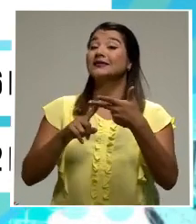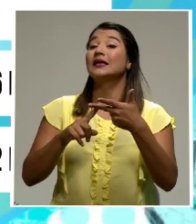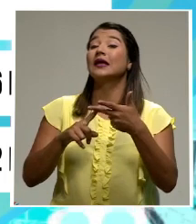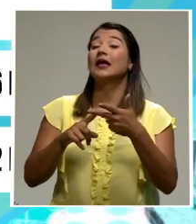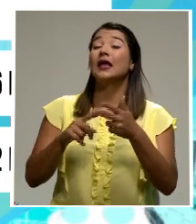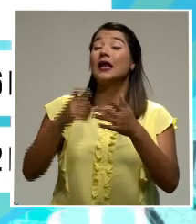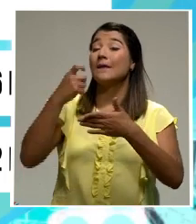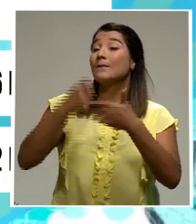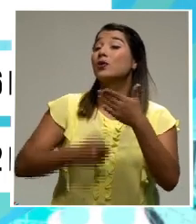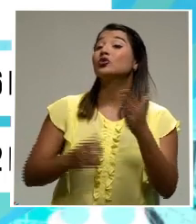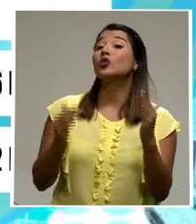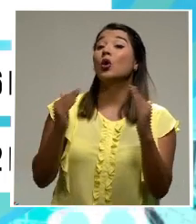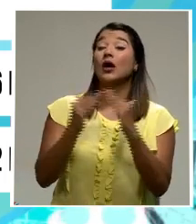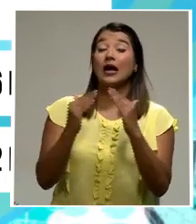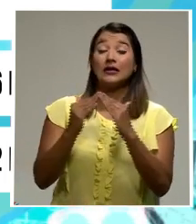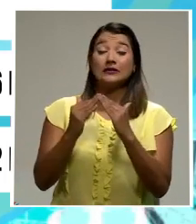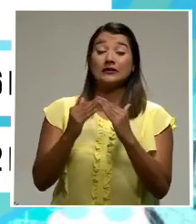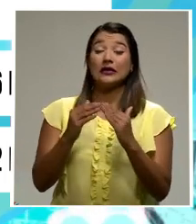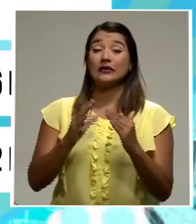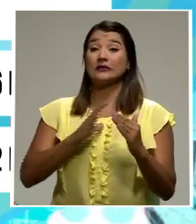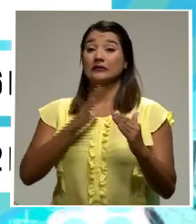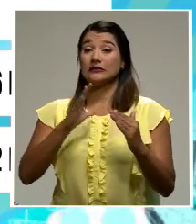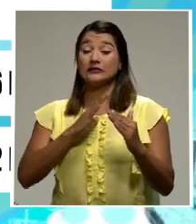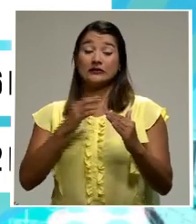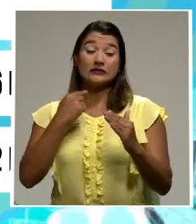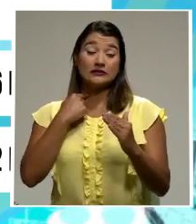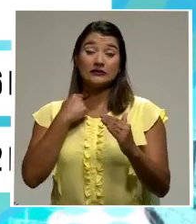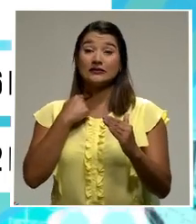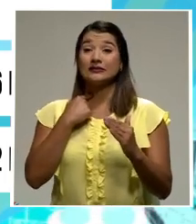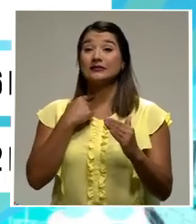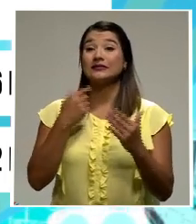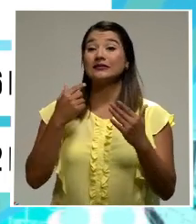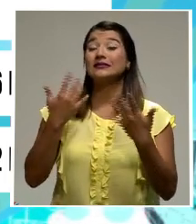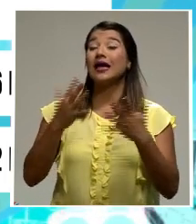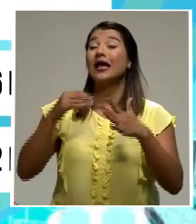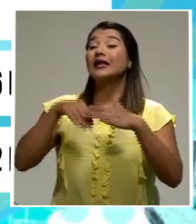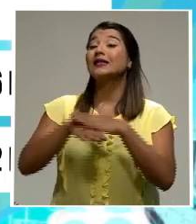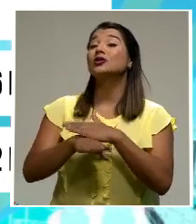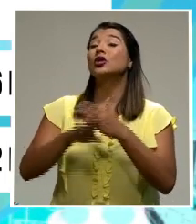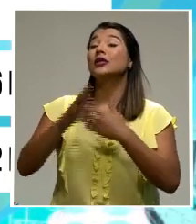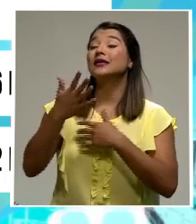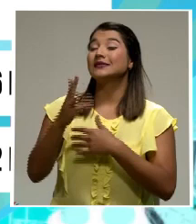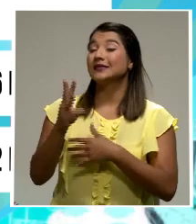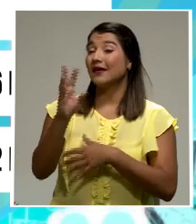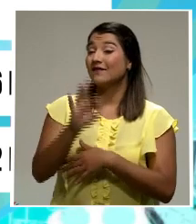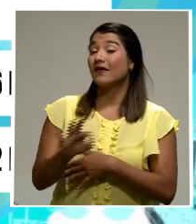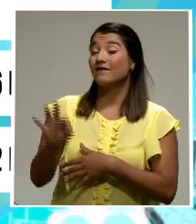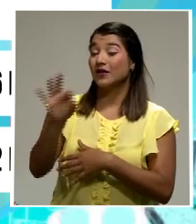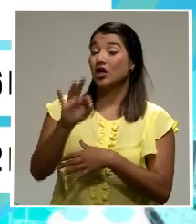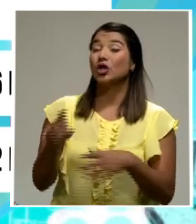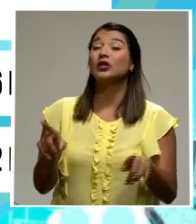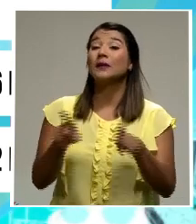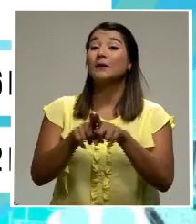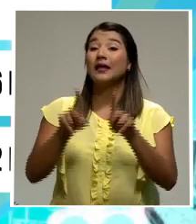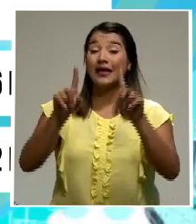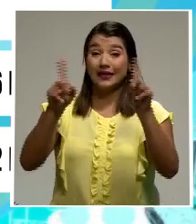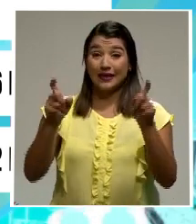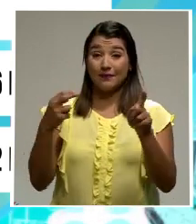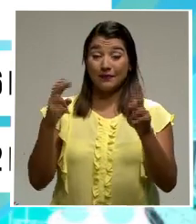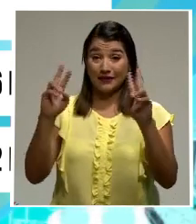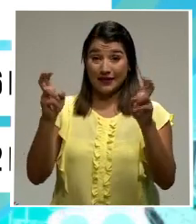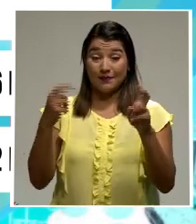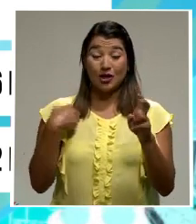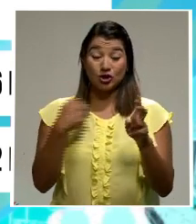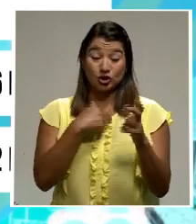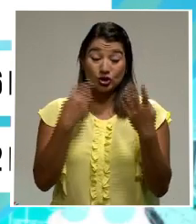casas de lujo, que está en asuntos jurídicos e ingresó el 16 de febrero. Está también el tema polémico que hemos tratado acá en Costa